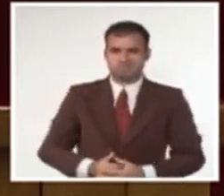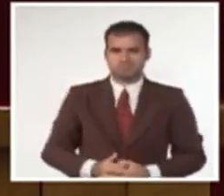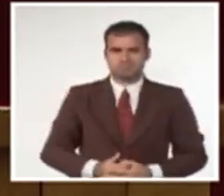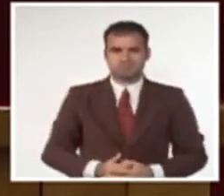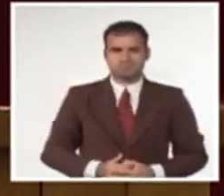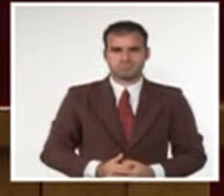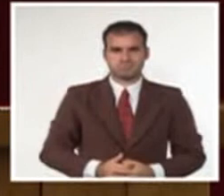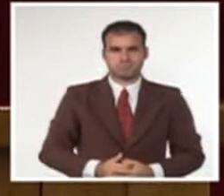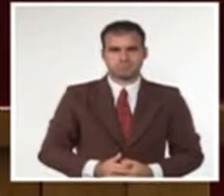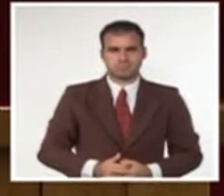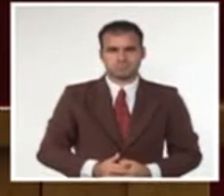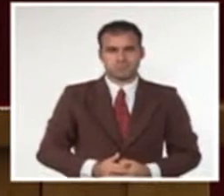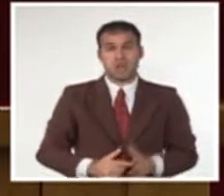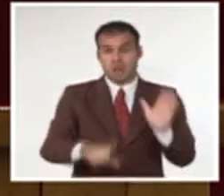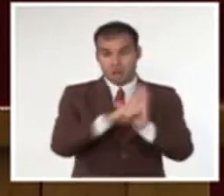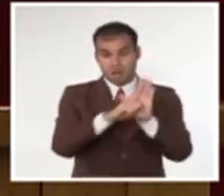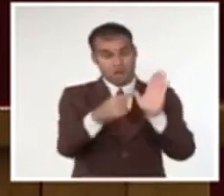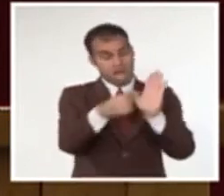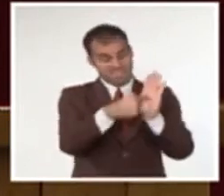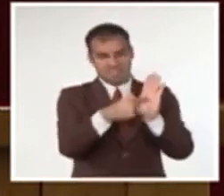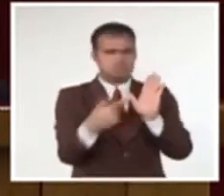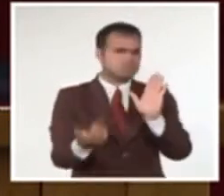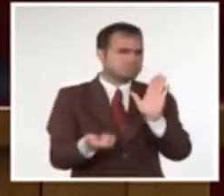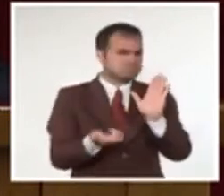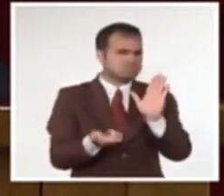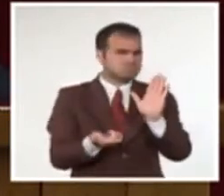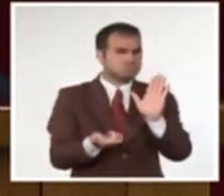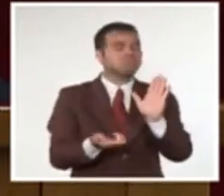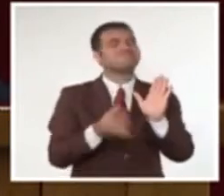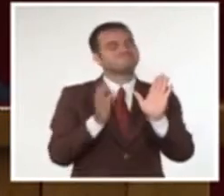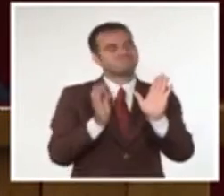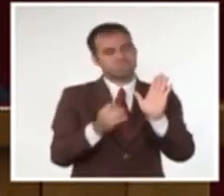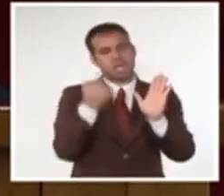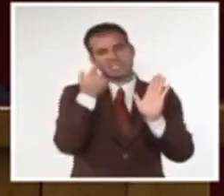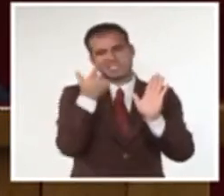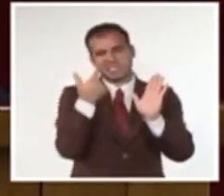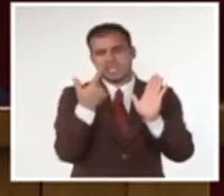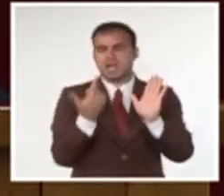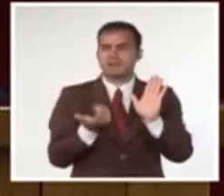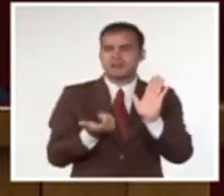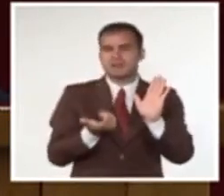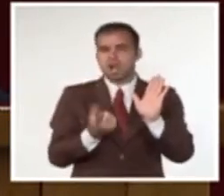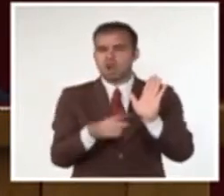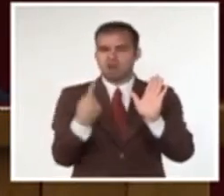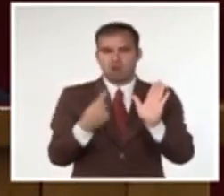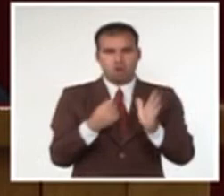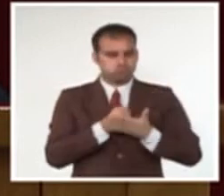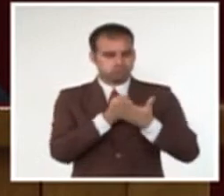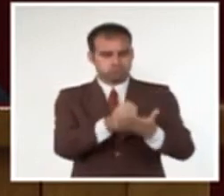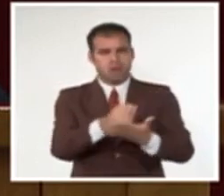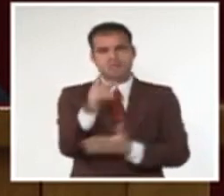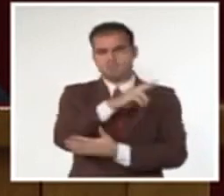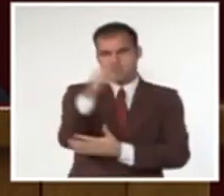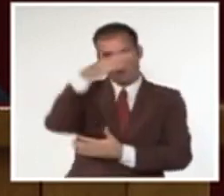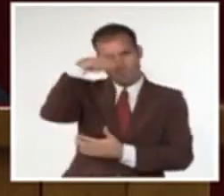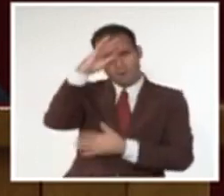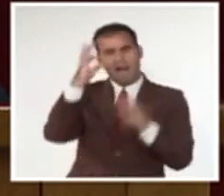Su contenido es una expresión más de la sensibilidad que caracteriza y define a la Revolución